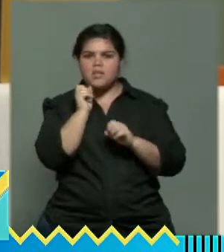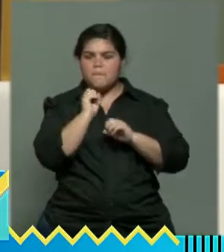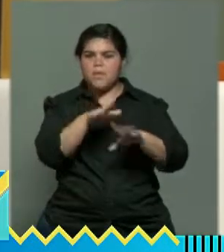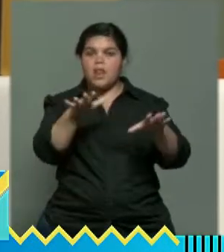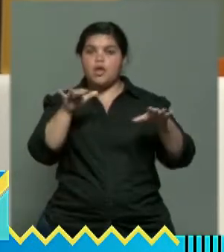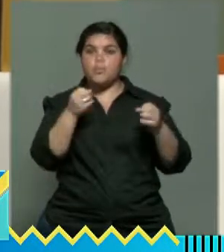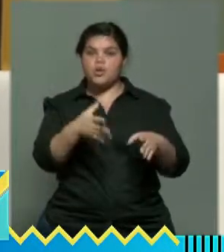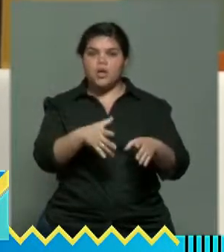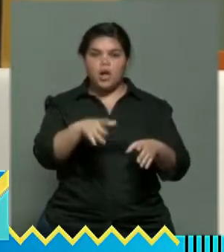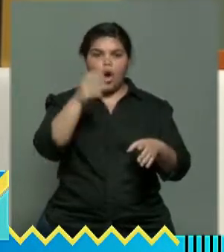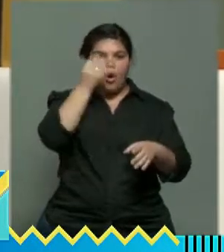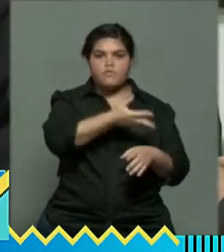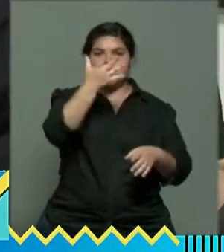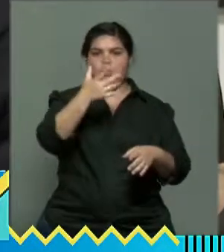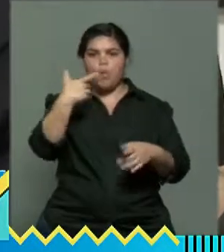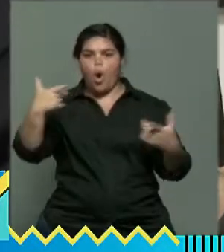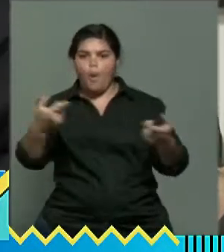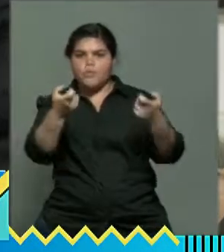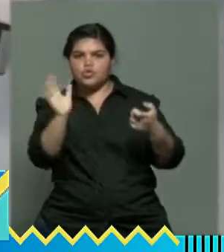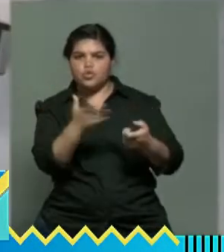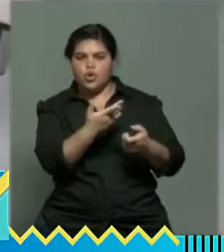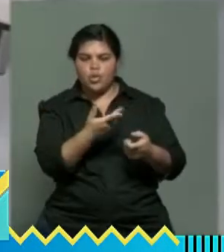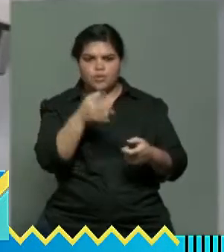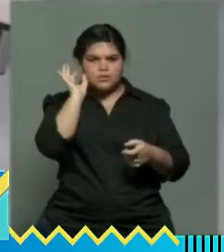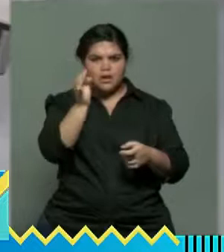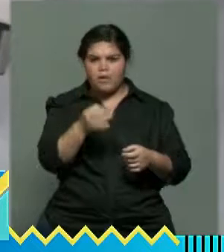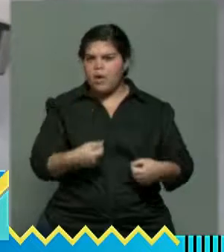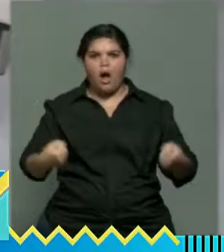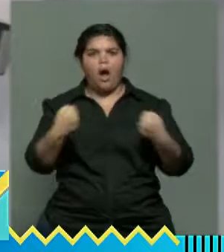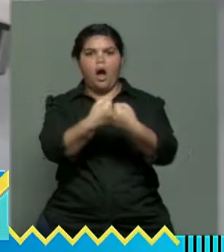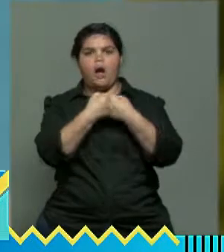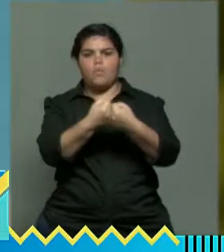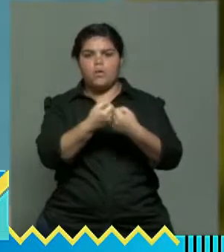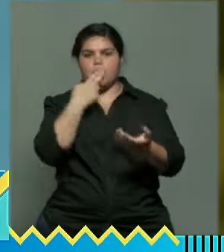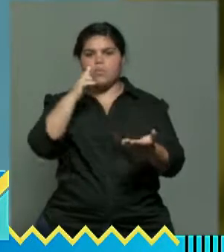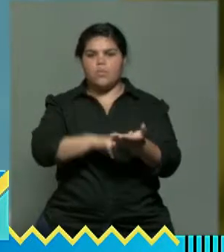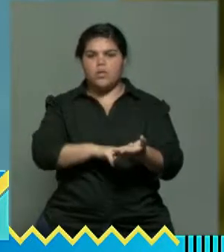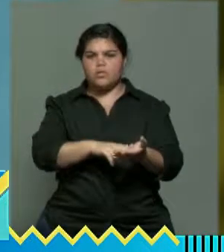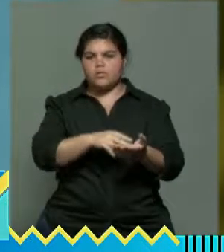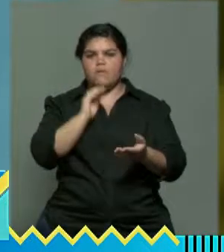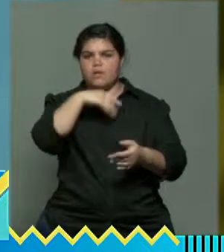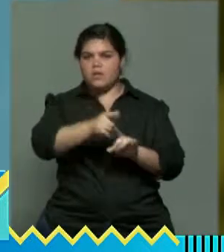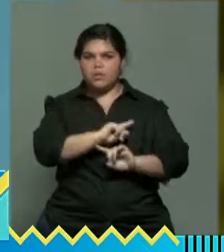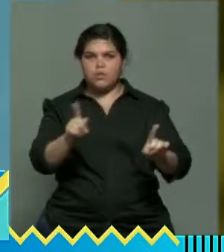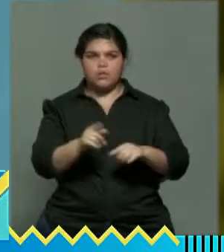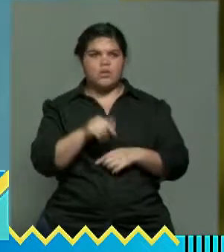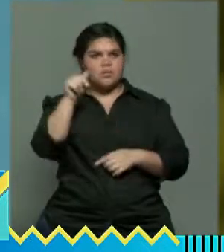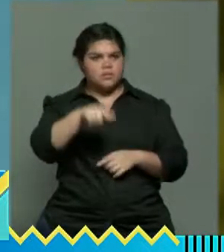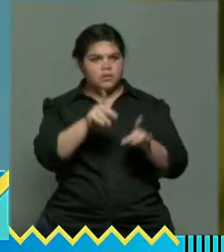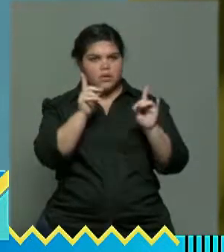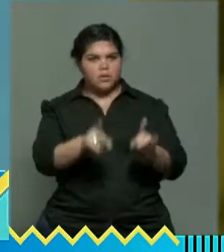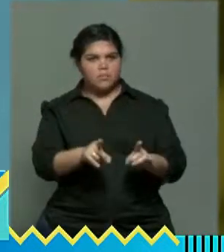acuerdo ahora contra el impuesto al vino. ¿Se dará marcha atrás con esto en función de las reuniones que ya se están teniendo tanto de Ejecutivo Nacional